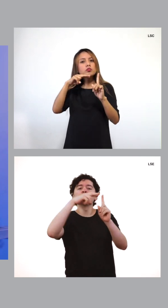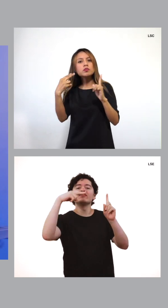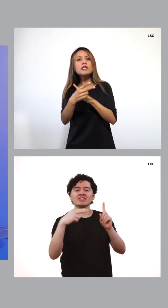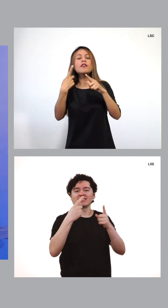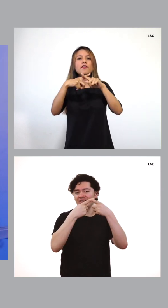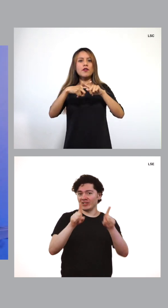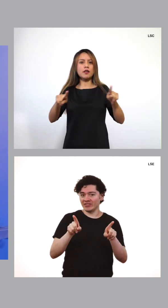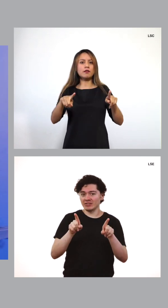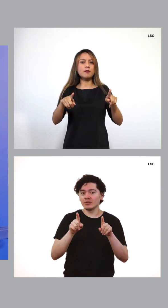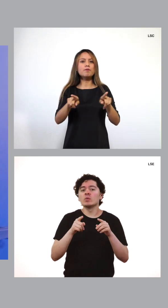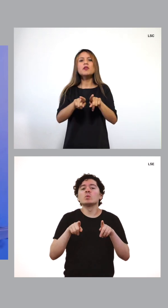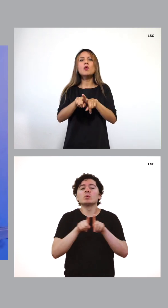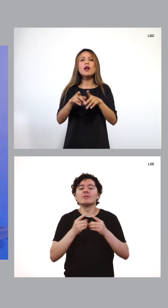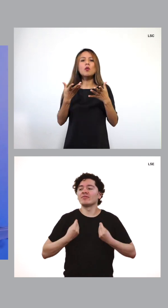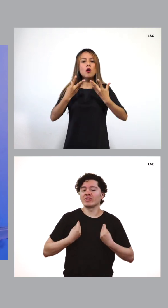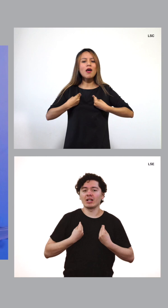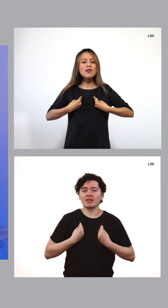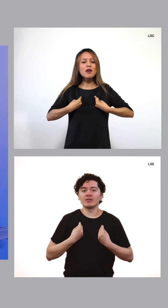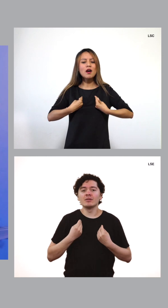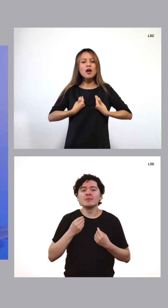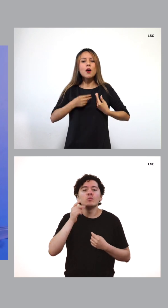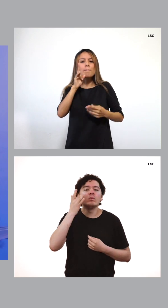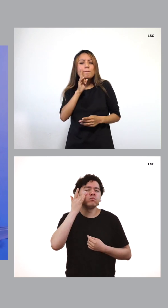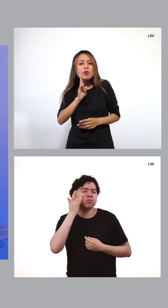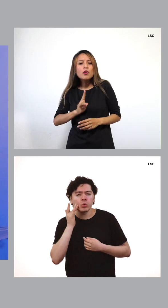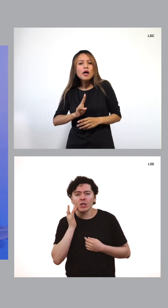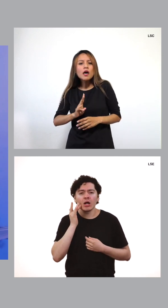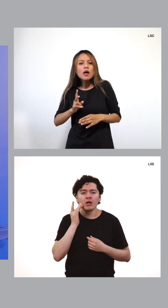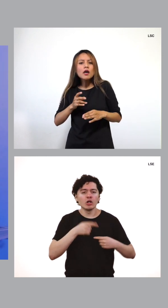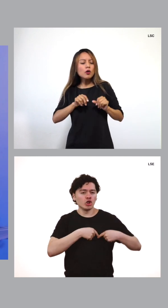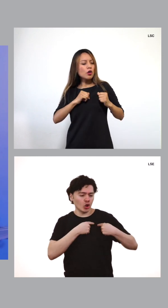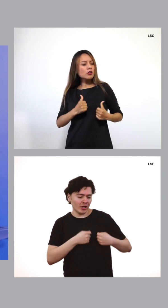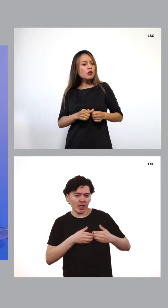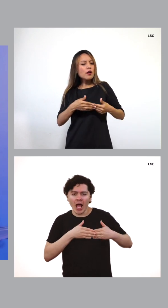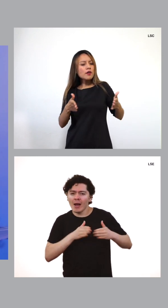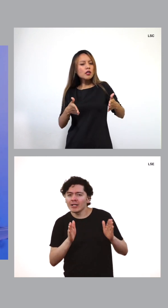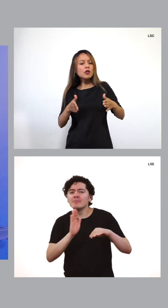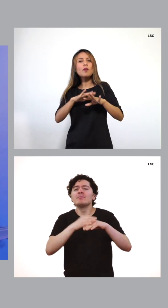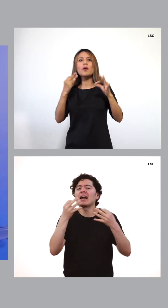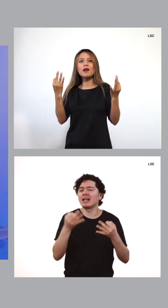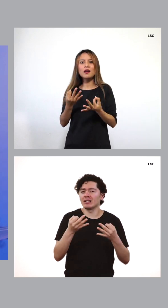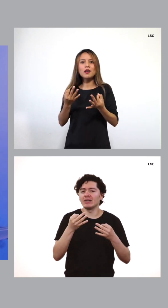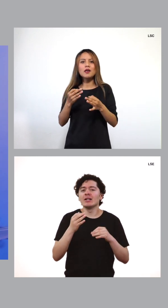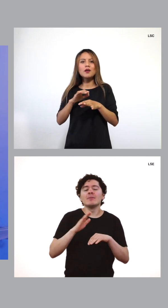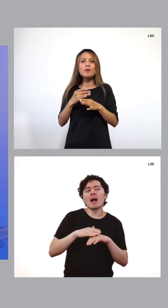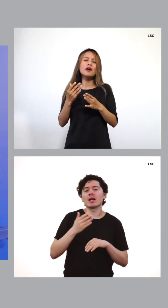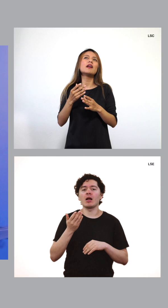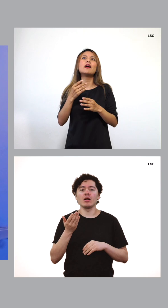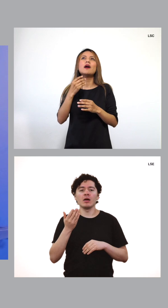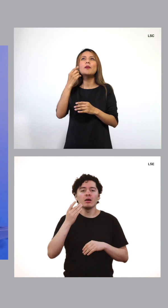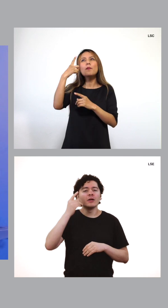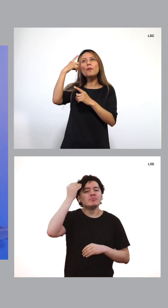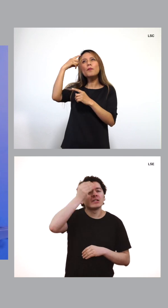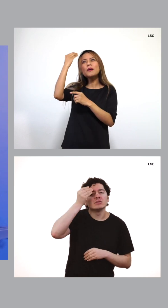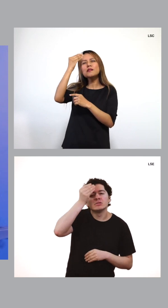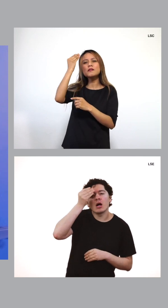un lienzo en blanco en nuestro corazón, en nuestro espíritu, en nuestra mente, en todo cuanto somos. Y le dijéramos: Jesús, si estás